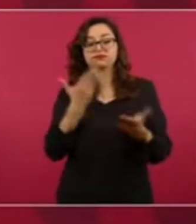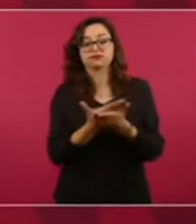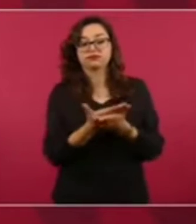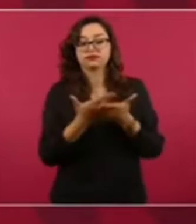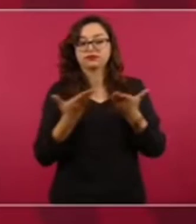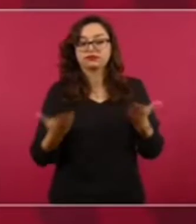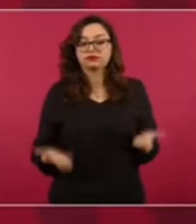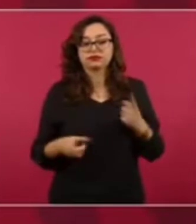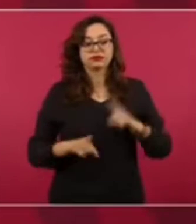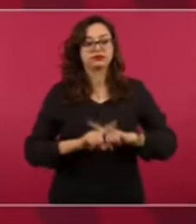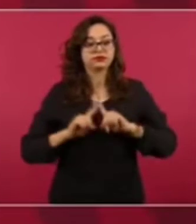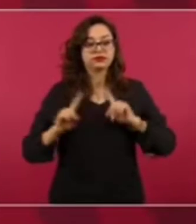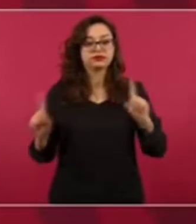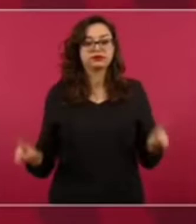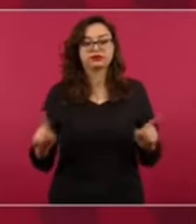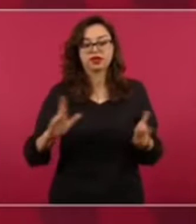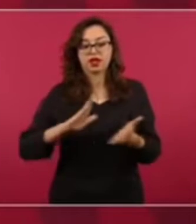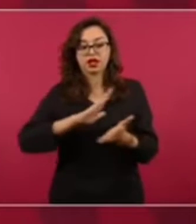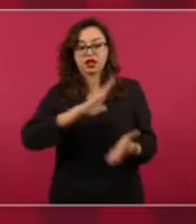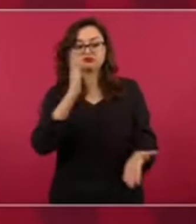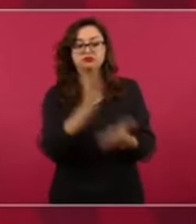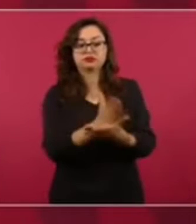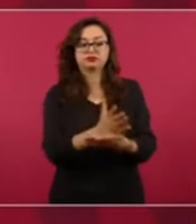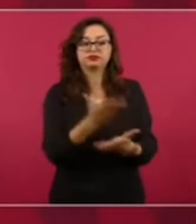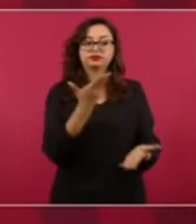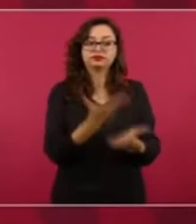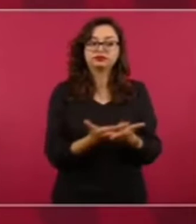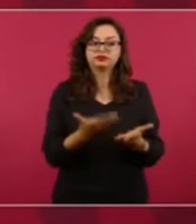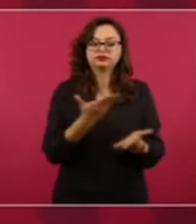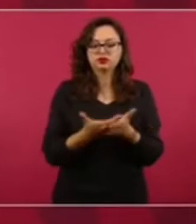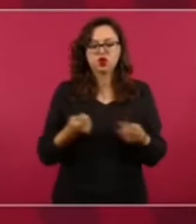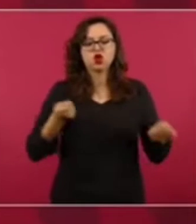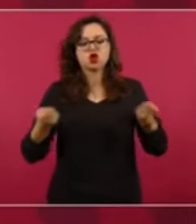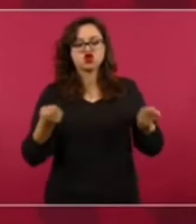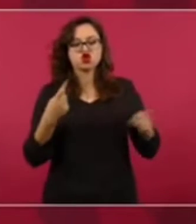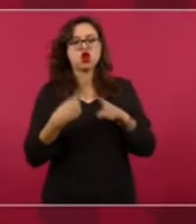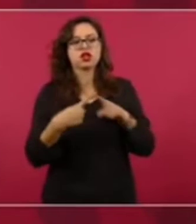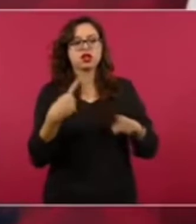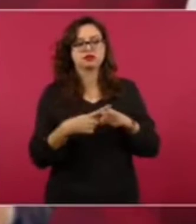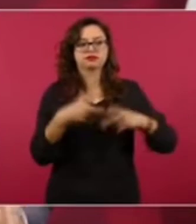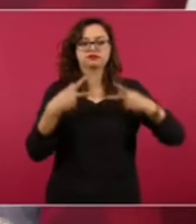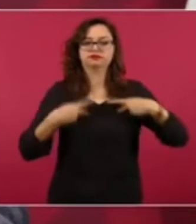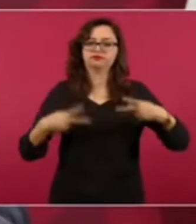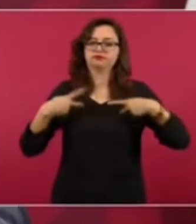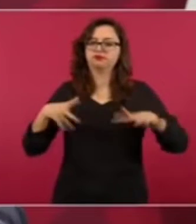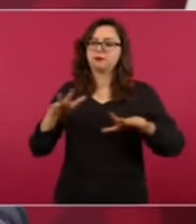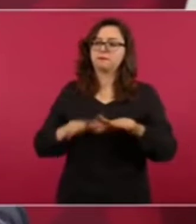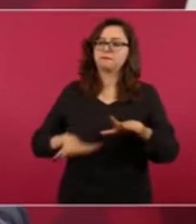que ahora el protagonista principal sea el pueblo de México,